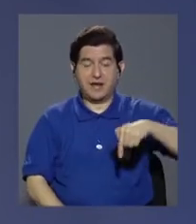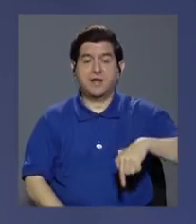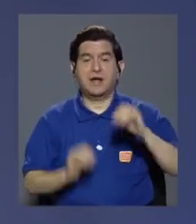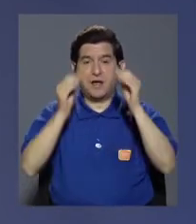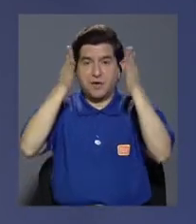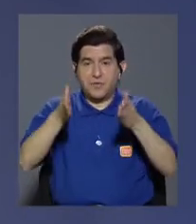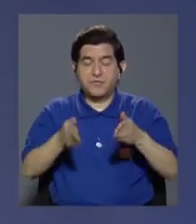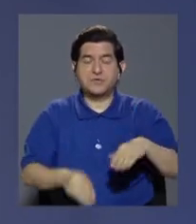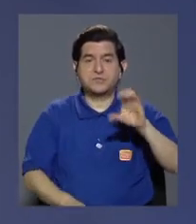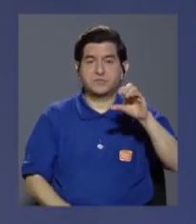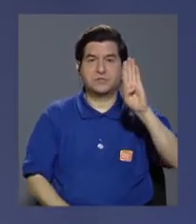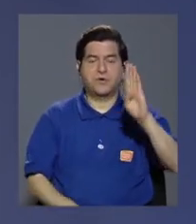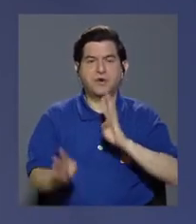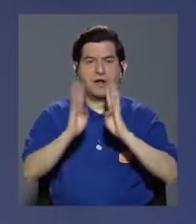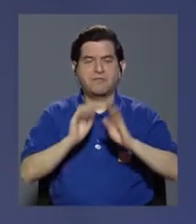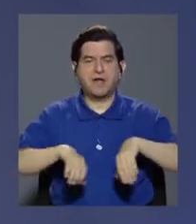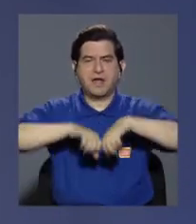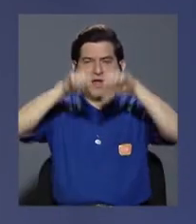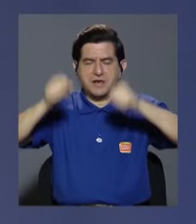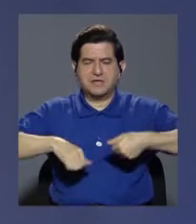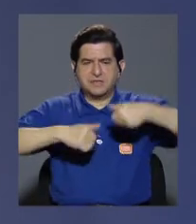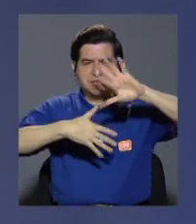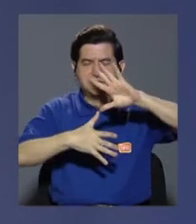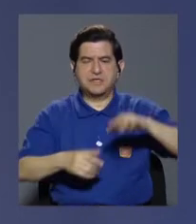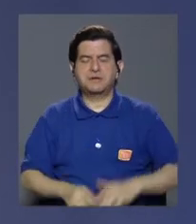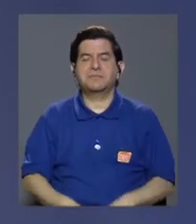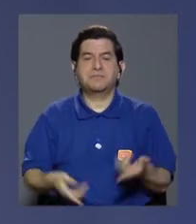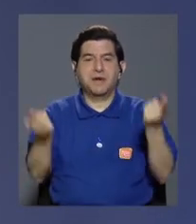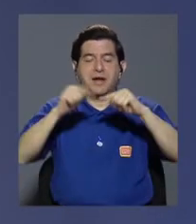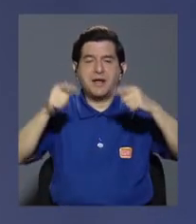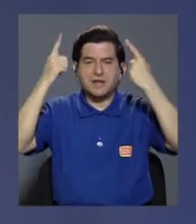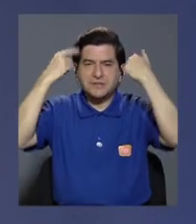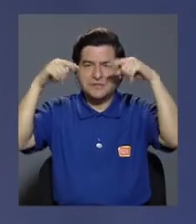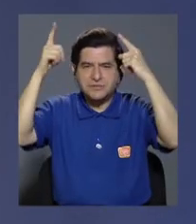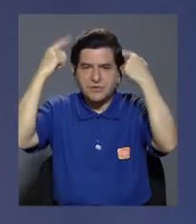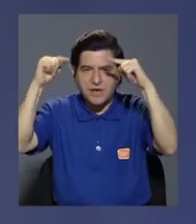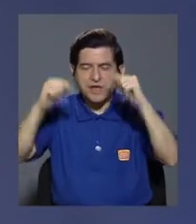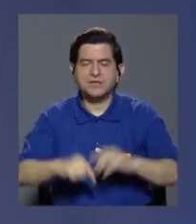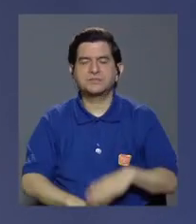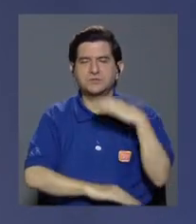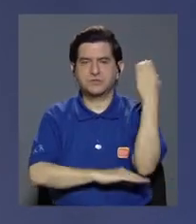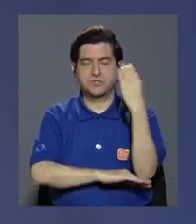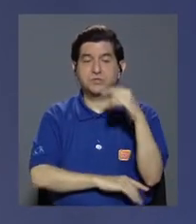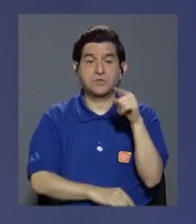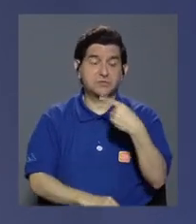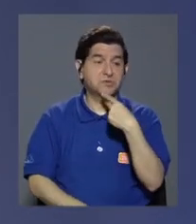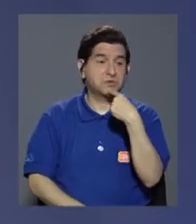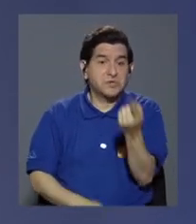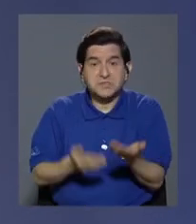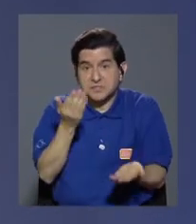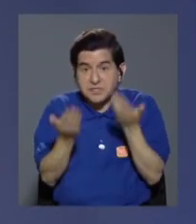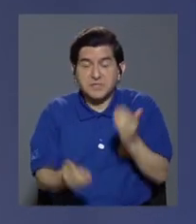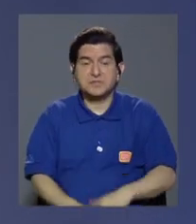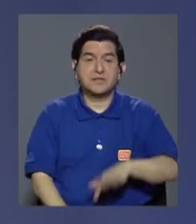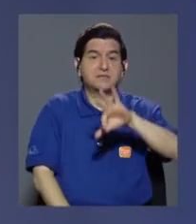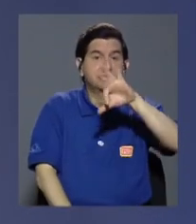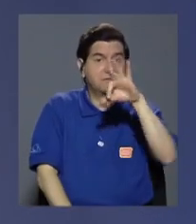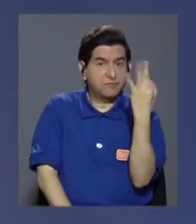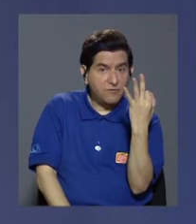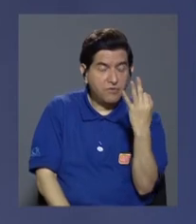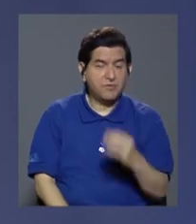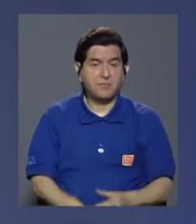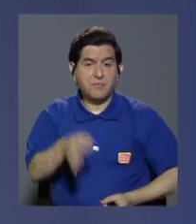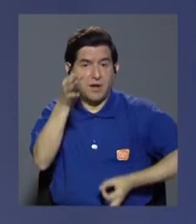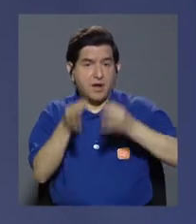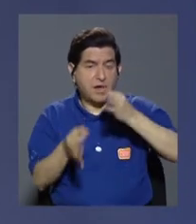conversando sobre el sistema interamericano el caso exitoso colombiano que puede ser catalogado de esa manera sobre todo por la forma de ver